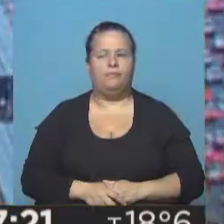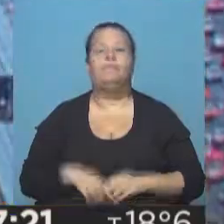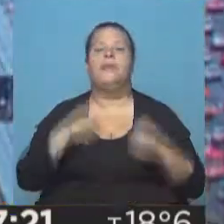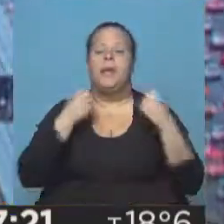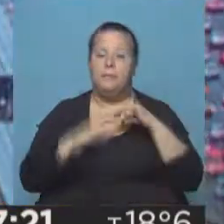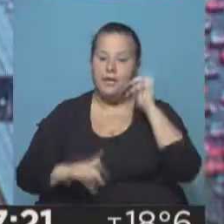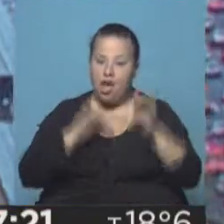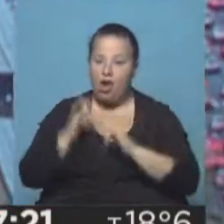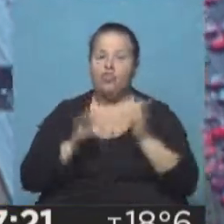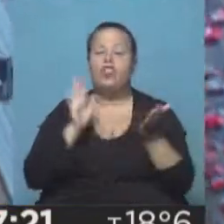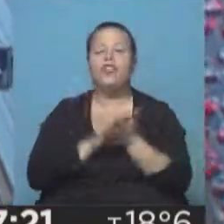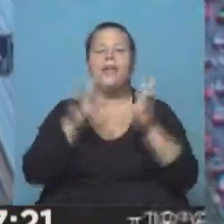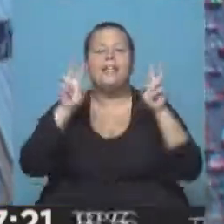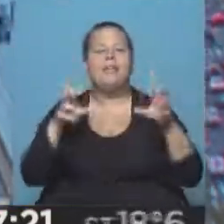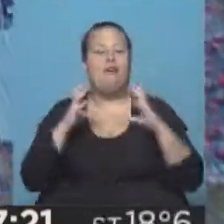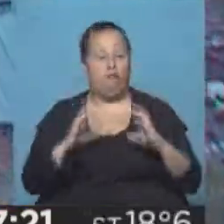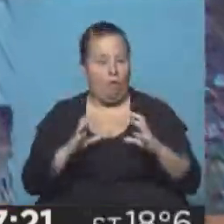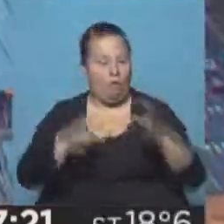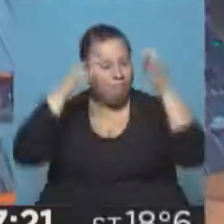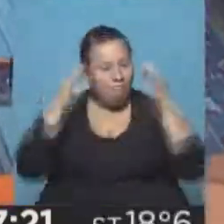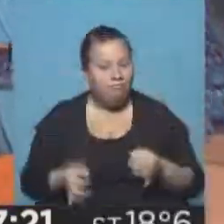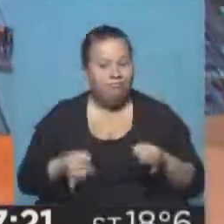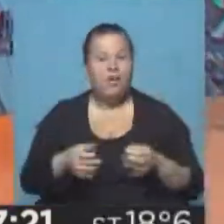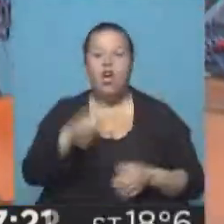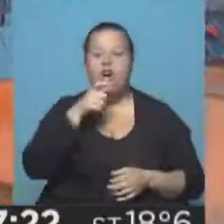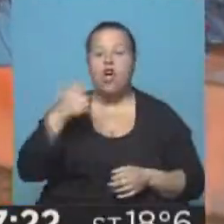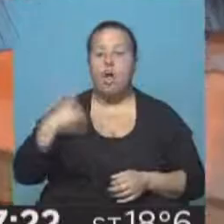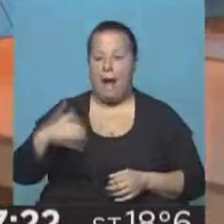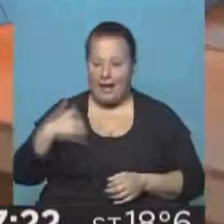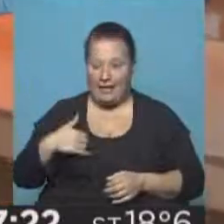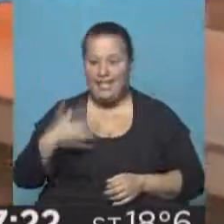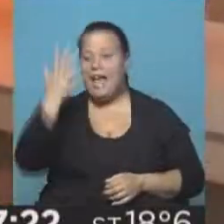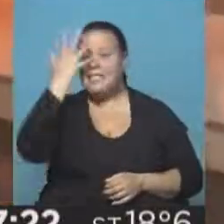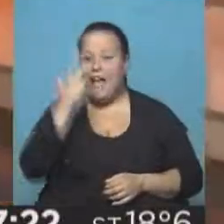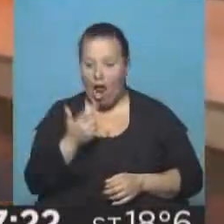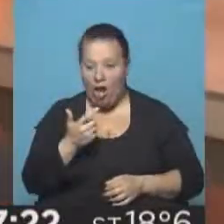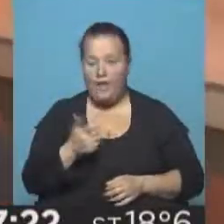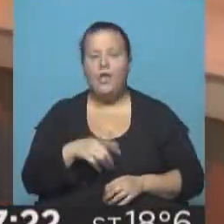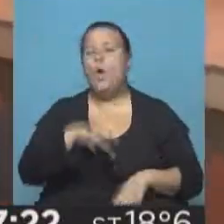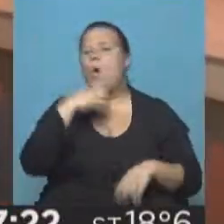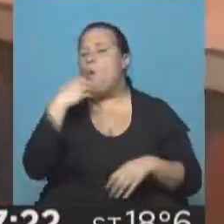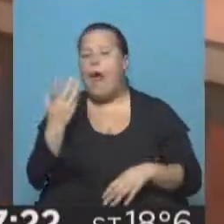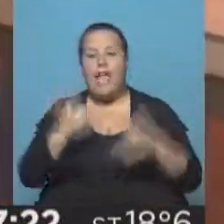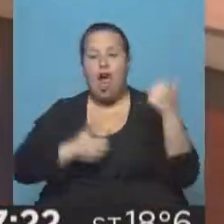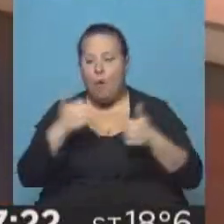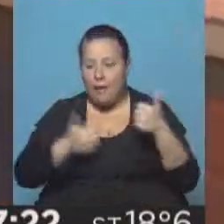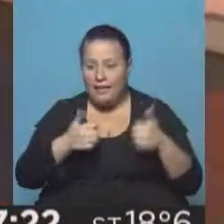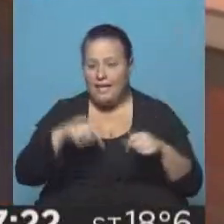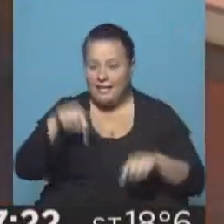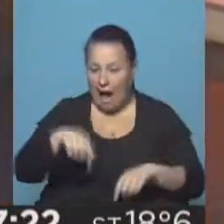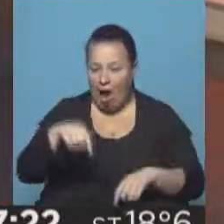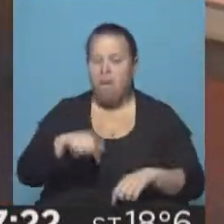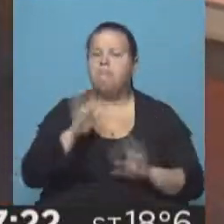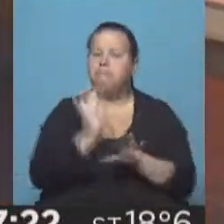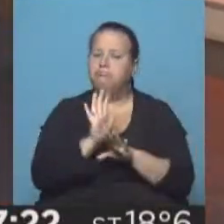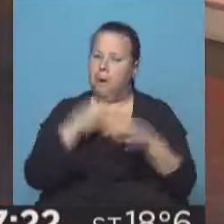Comenzamos a desarrollar la información que tiene que ver con el fútbol y concretamente con la Copa Argentina y con San Lorenzo de Almagro. Cualquiera de las competencias que está disputando lo